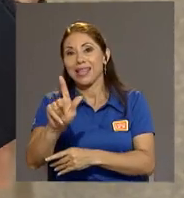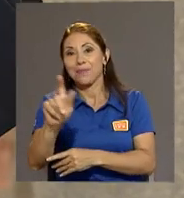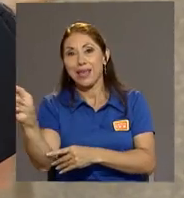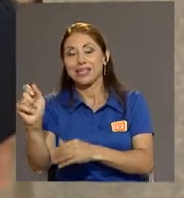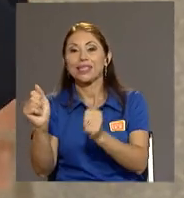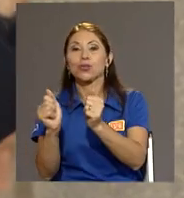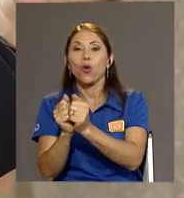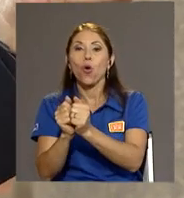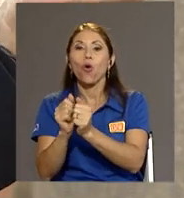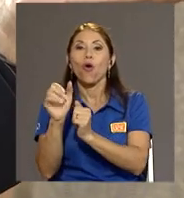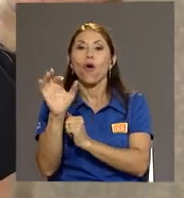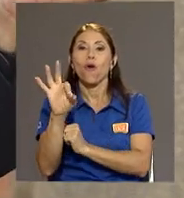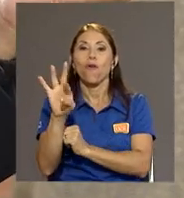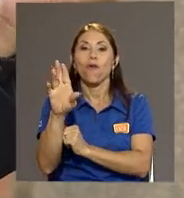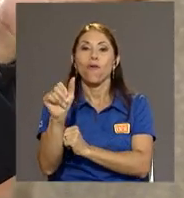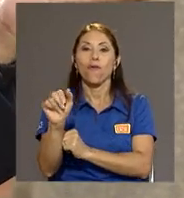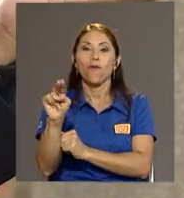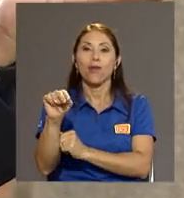viendo las cosas que